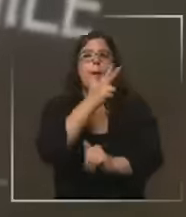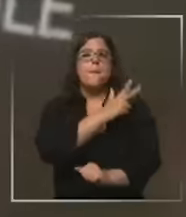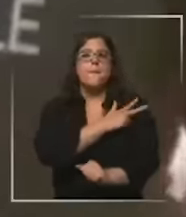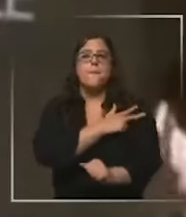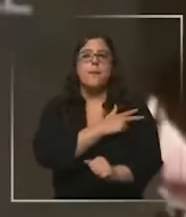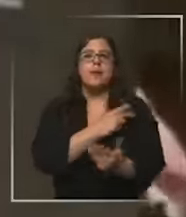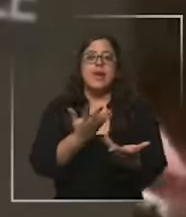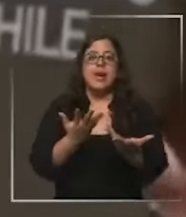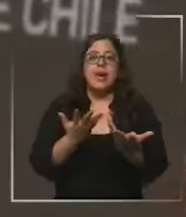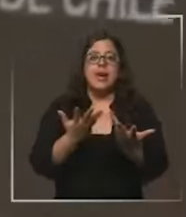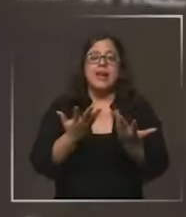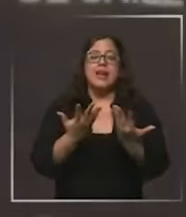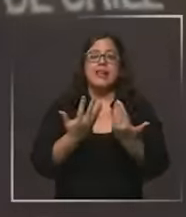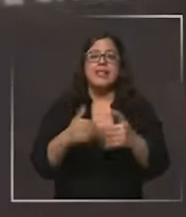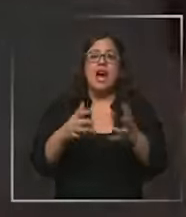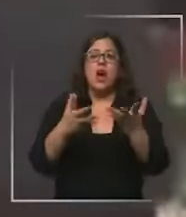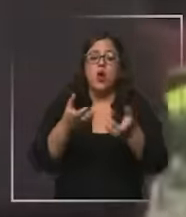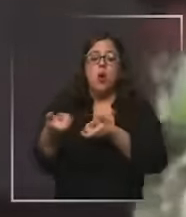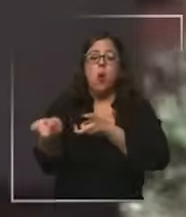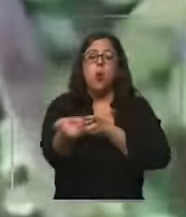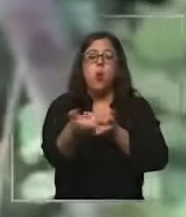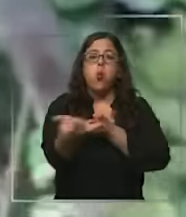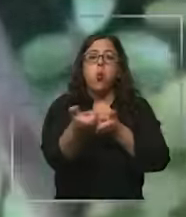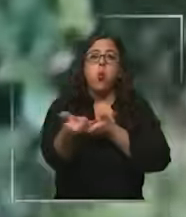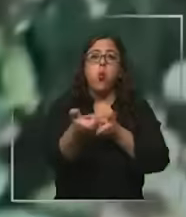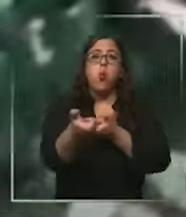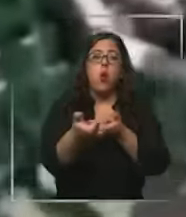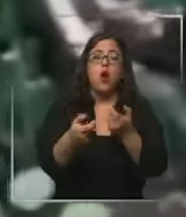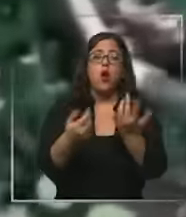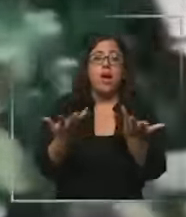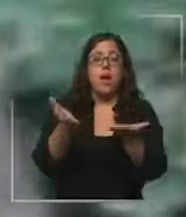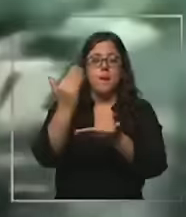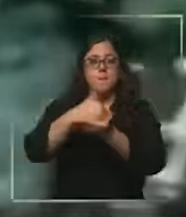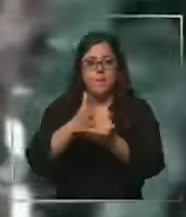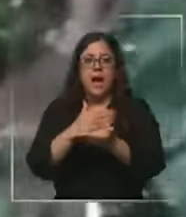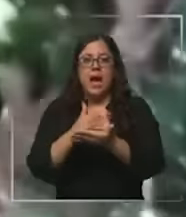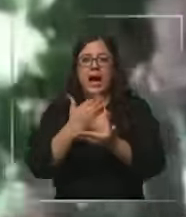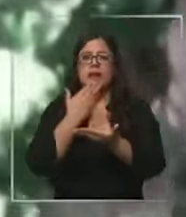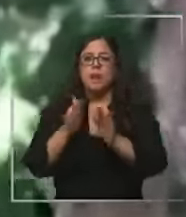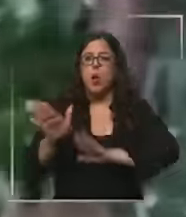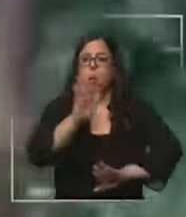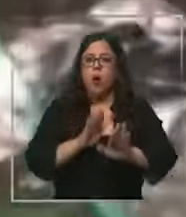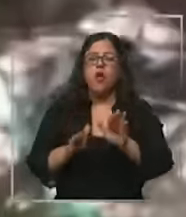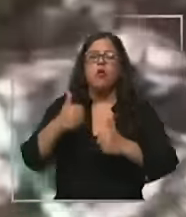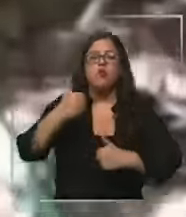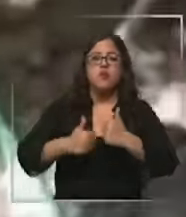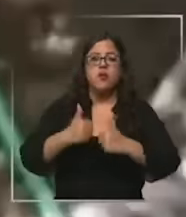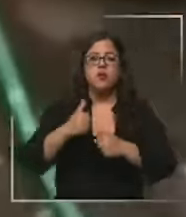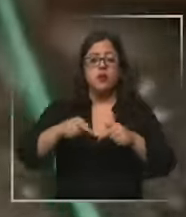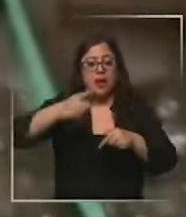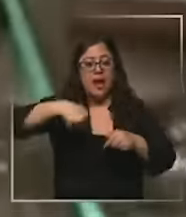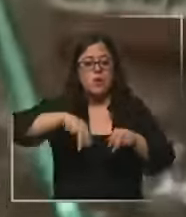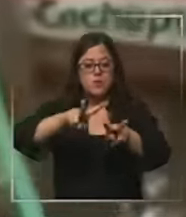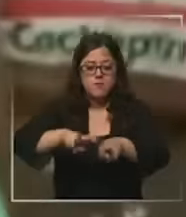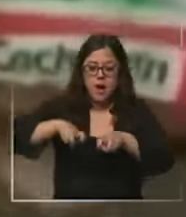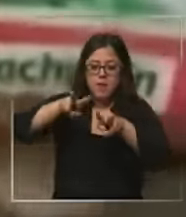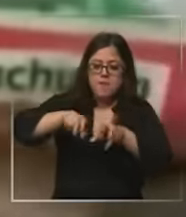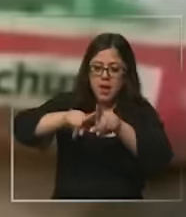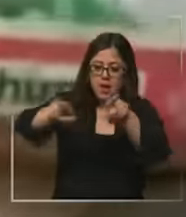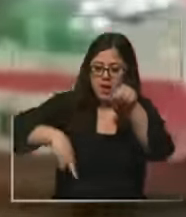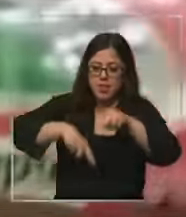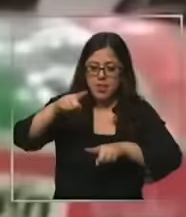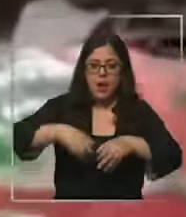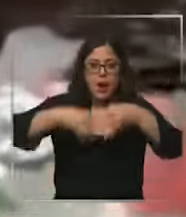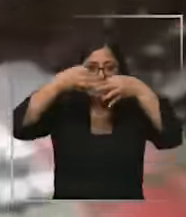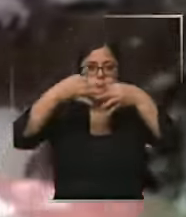riego programado y cuidado profesional. Ellos probablemente han hecho un mejoramiento del suelo para plantar, de